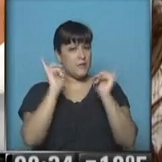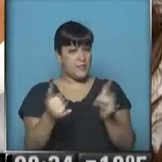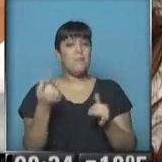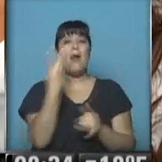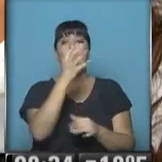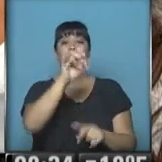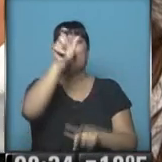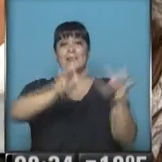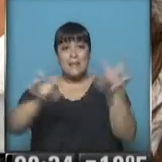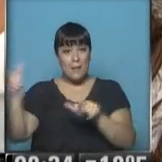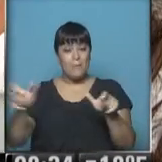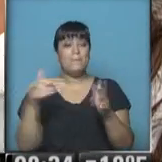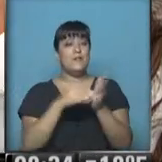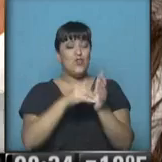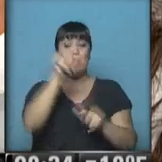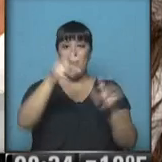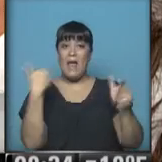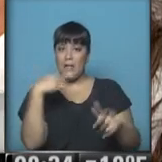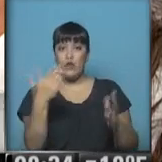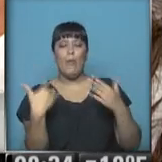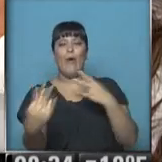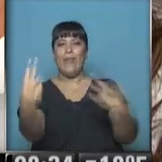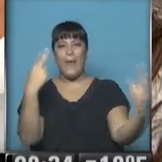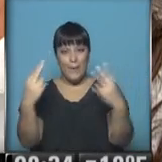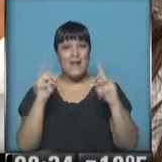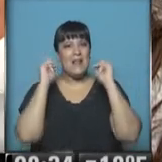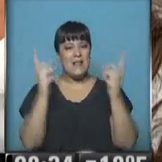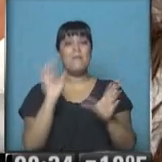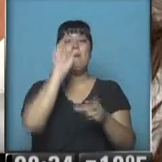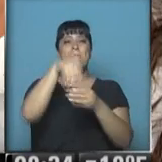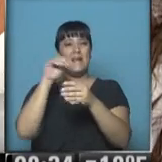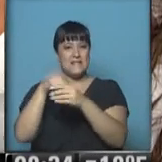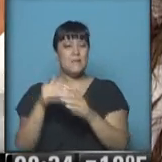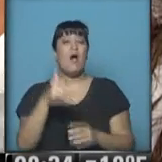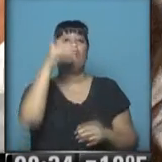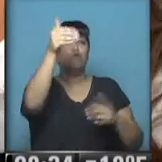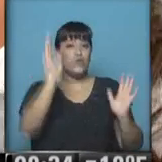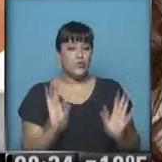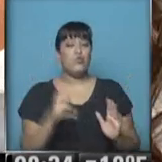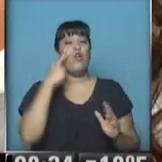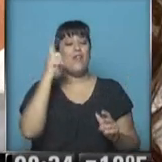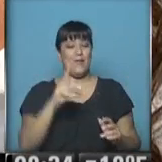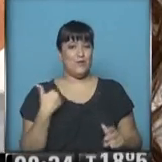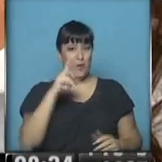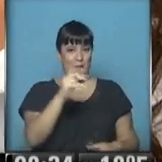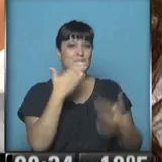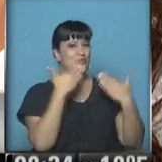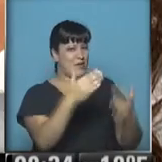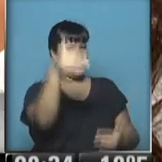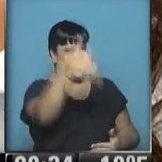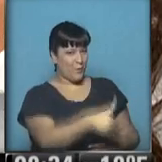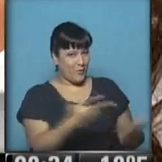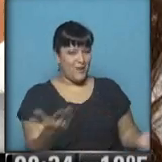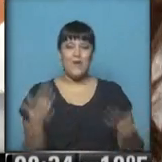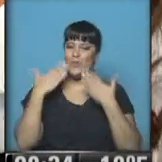millones de argentinos escuchemos eh Y también podemos participar en en el futuro de de nuestro país Muchas gracias por por la participación no